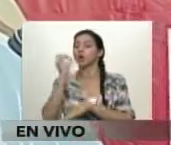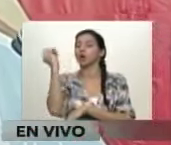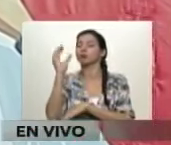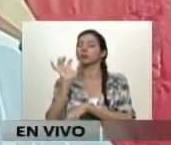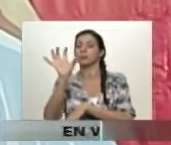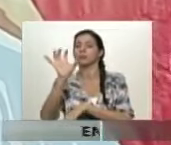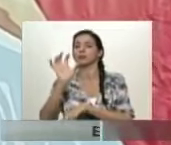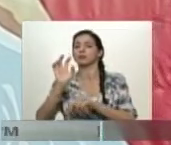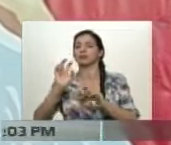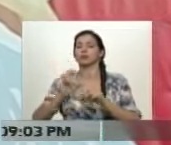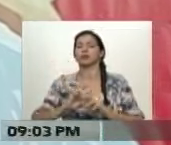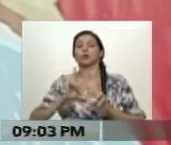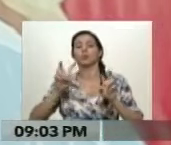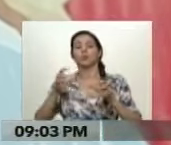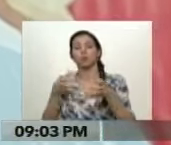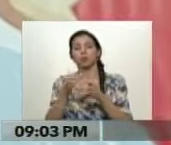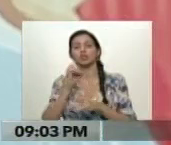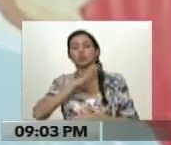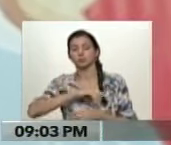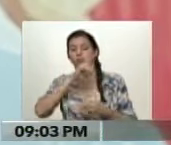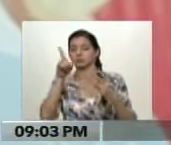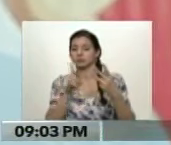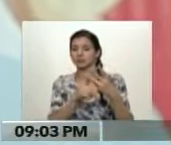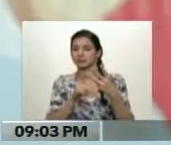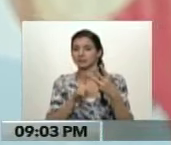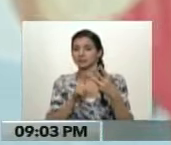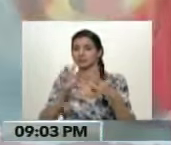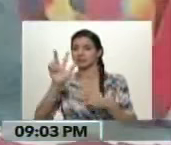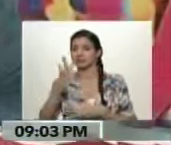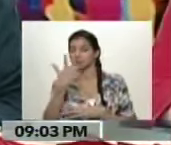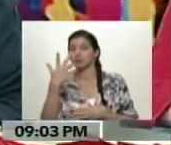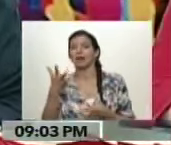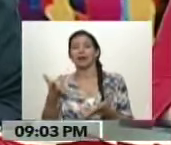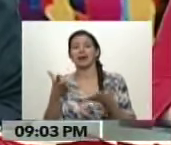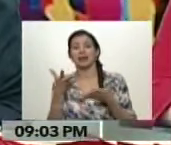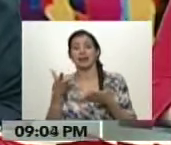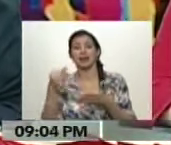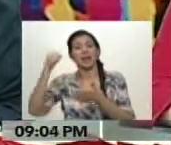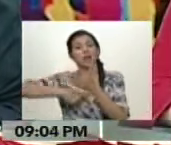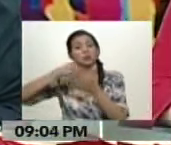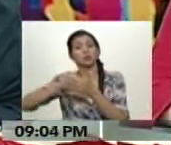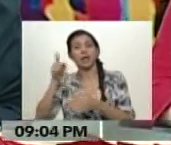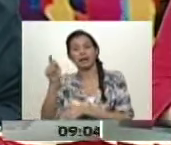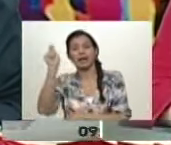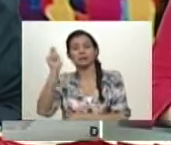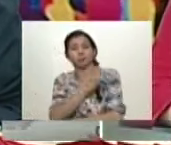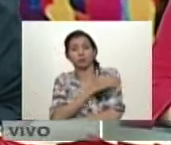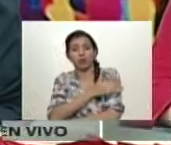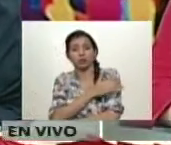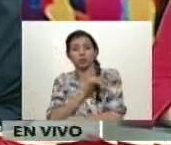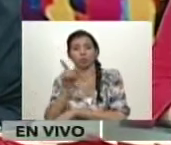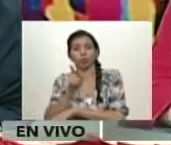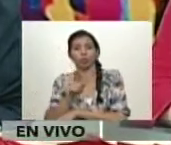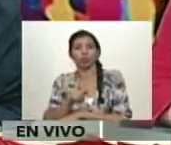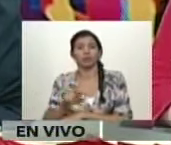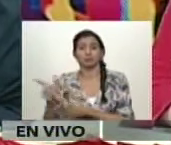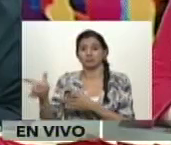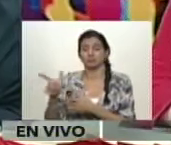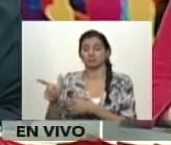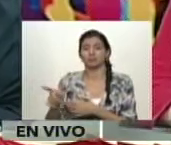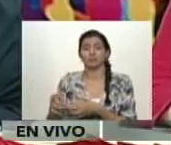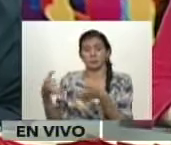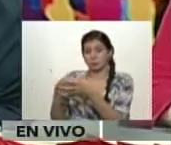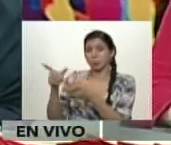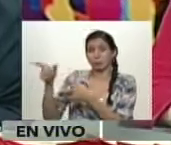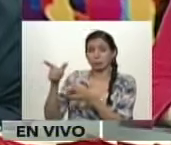nuevo bloque histórico. Tercer frente, ganar la batalla de la Asamblea Nacional, detener a la burguesía allí y derrotarla en el